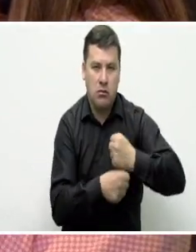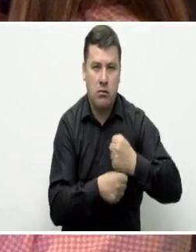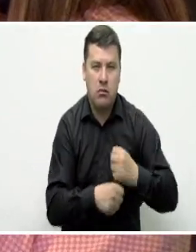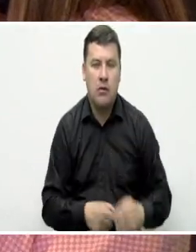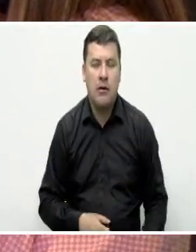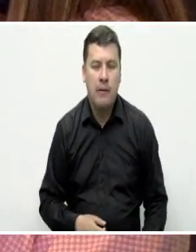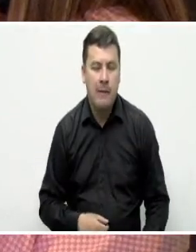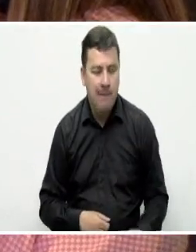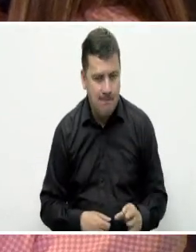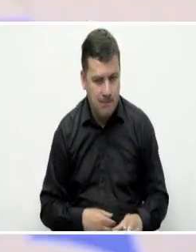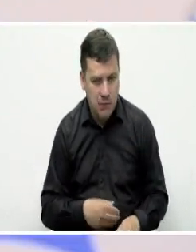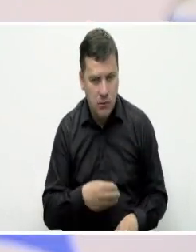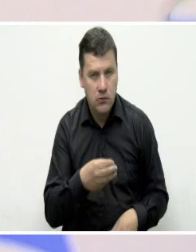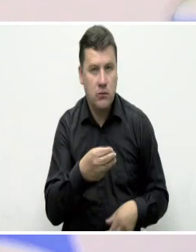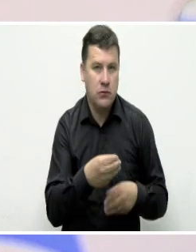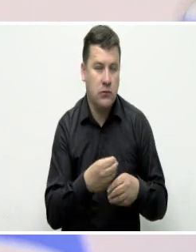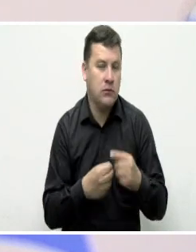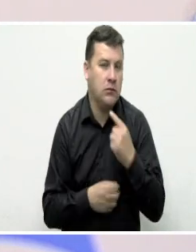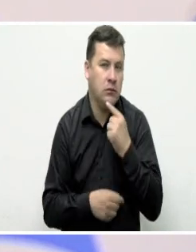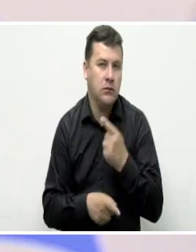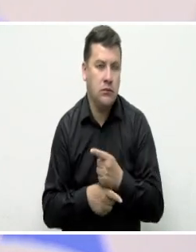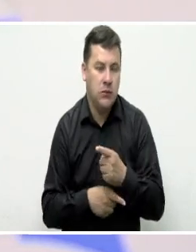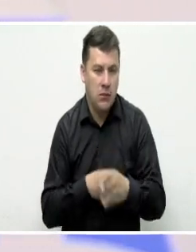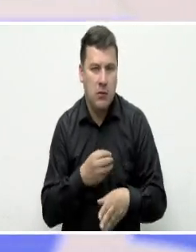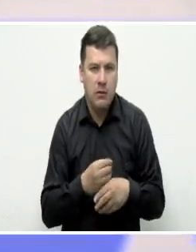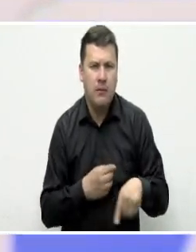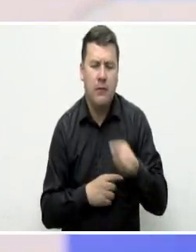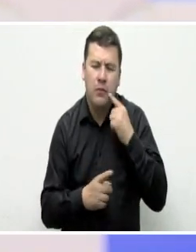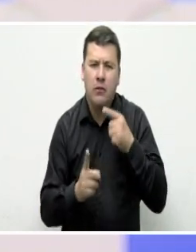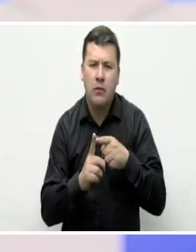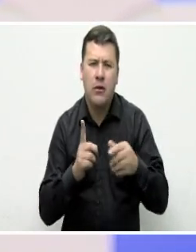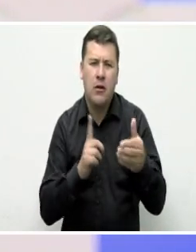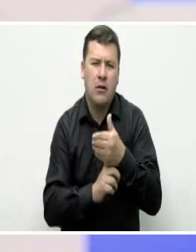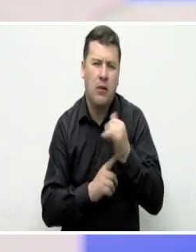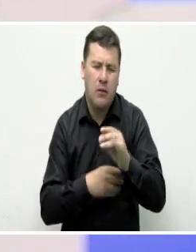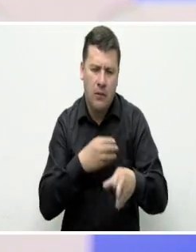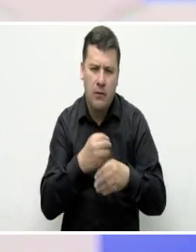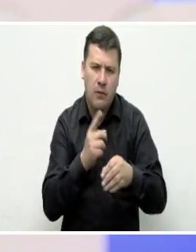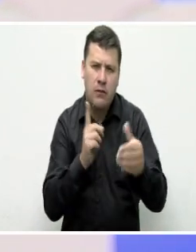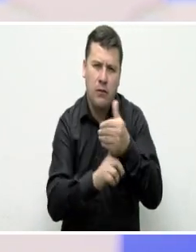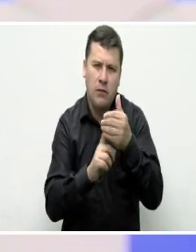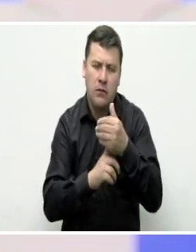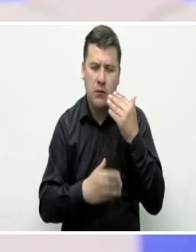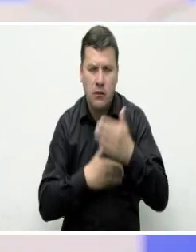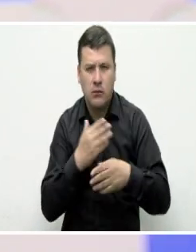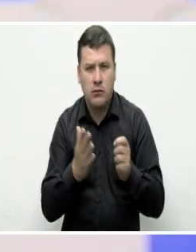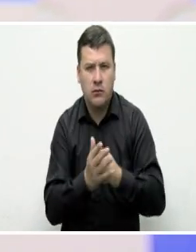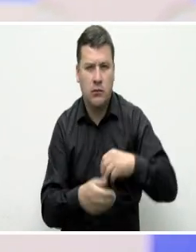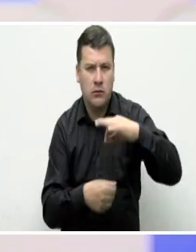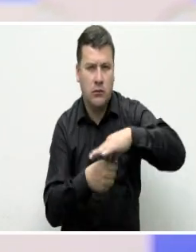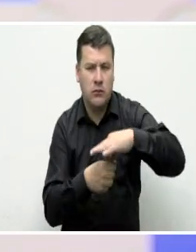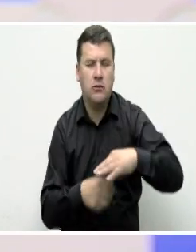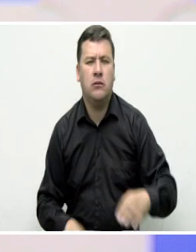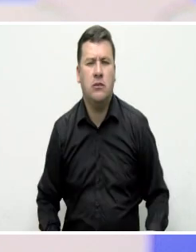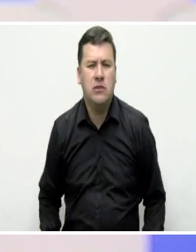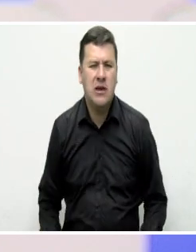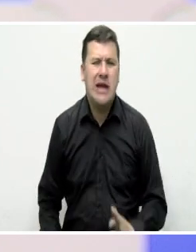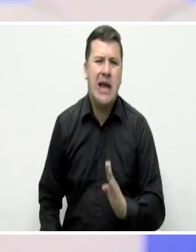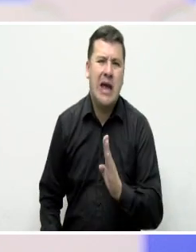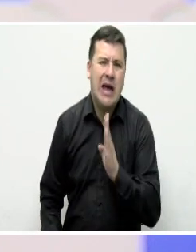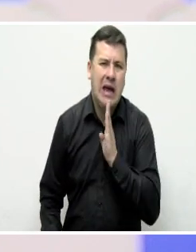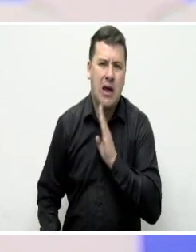Pero adicionalmente, como usted lo decía, logramos ya identificar en los procesos electorales quiénes son